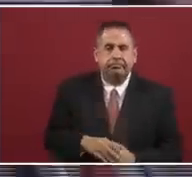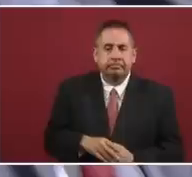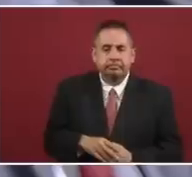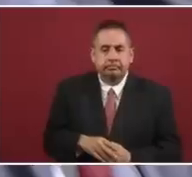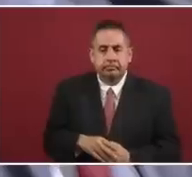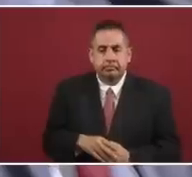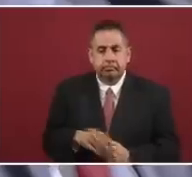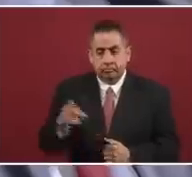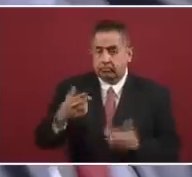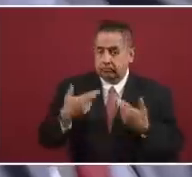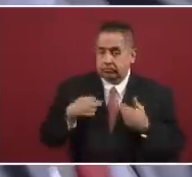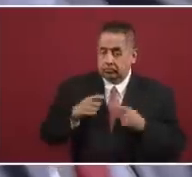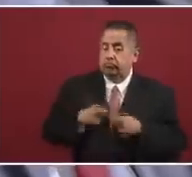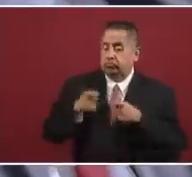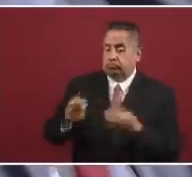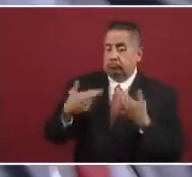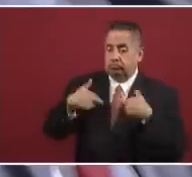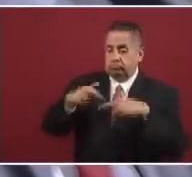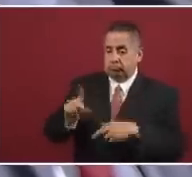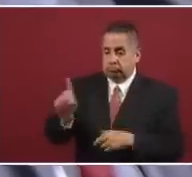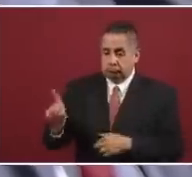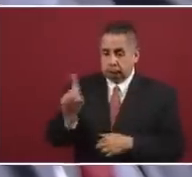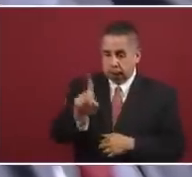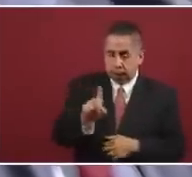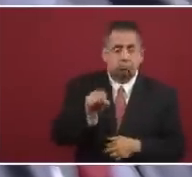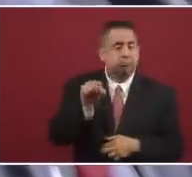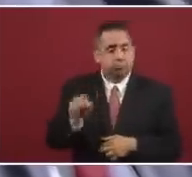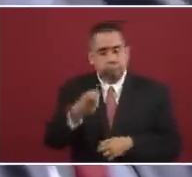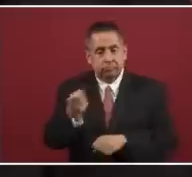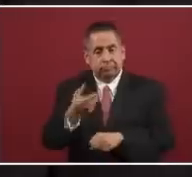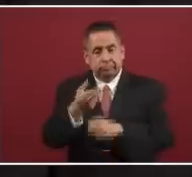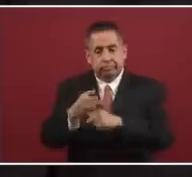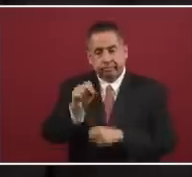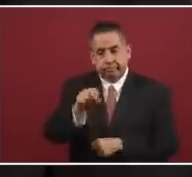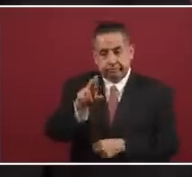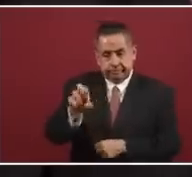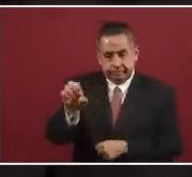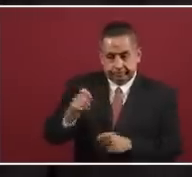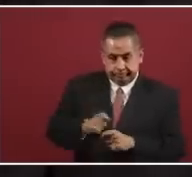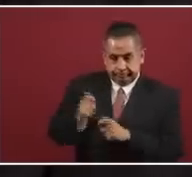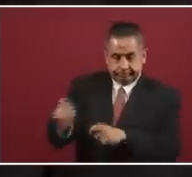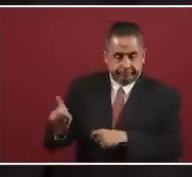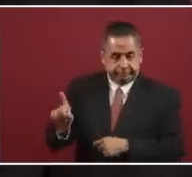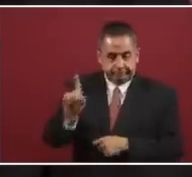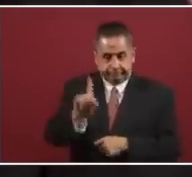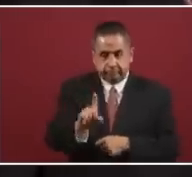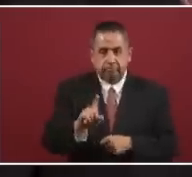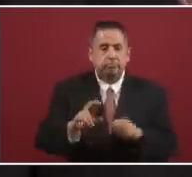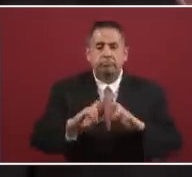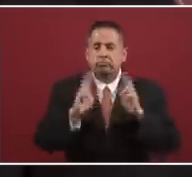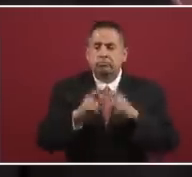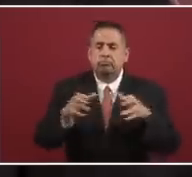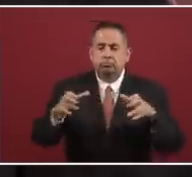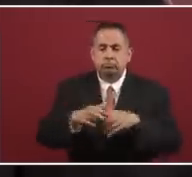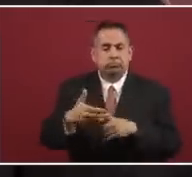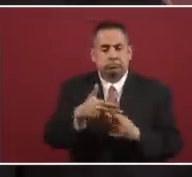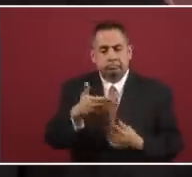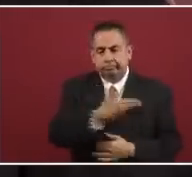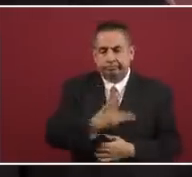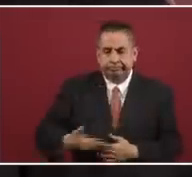Me está representando, él es el secretario de Relaciones Exteriores, en una reunión también de